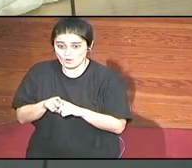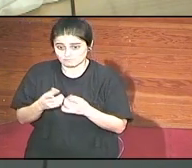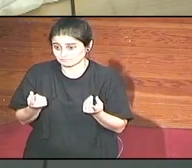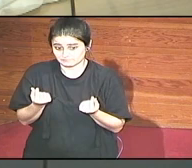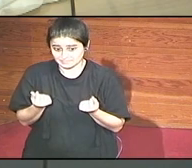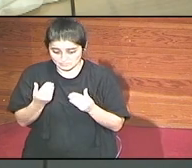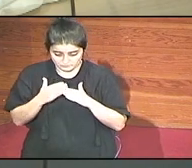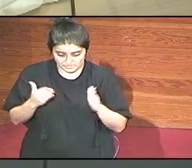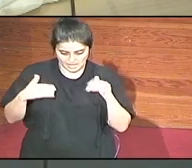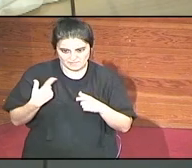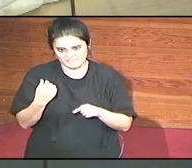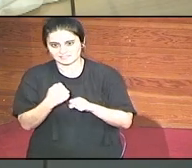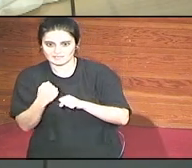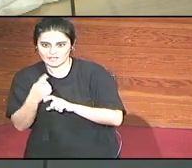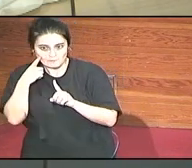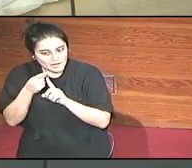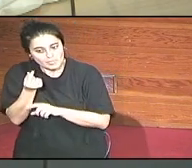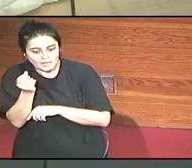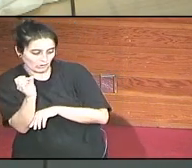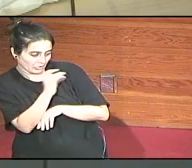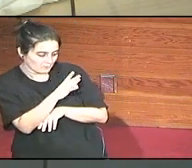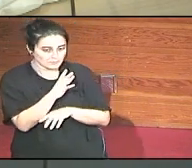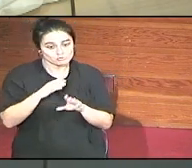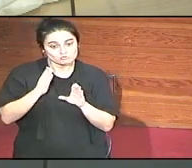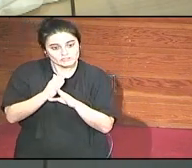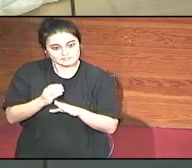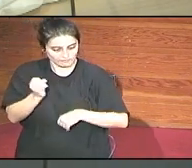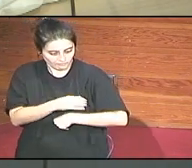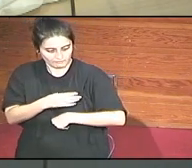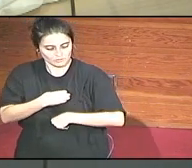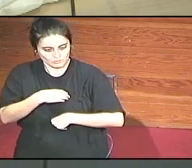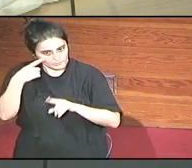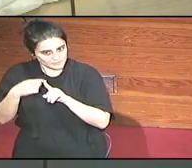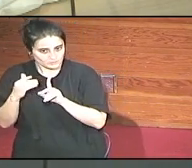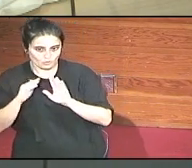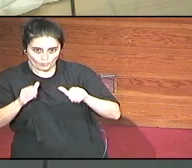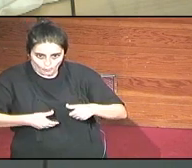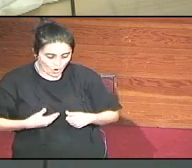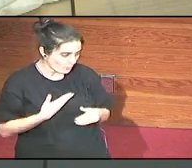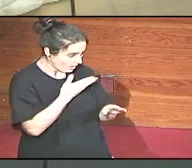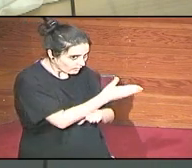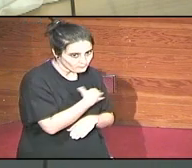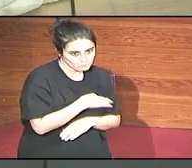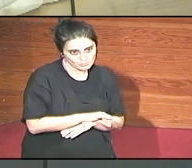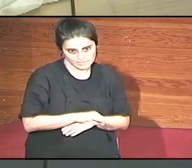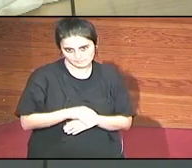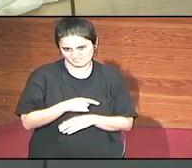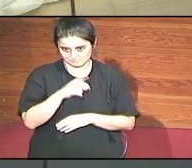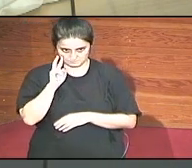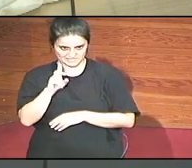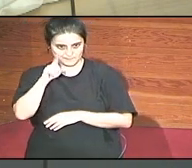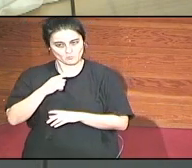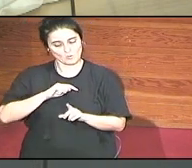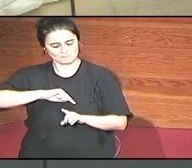poder de tener que trabajar para enviar un poco de dinero pero no tener suficiente para ahorrar y poder volver y tener algo y poder invertir de su camino vez no esa